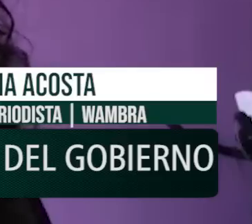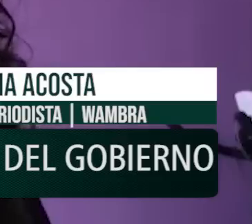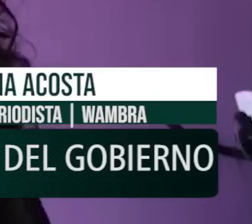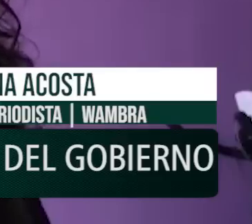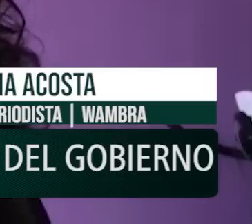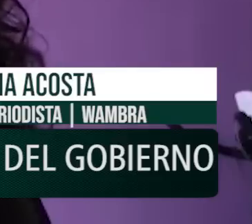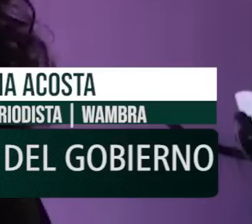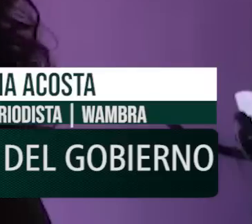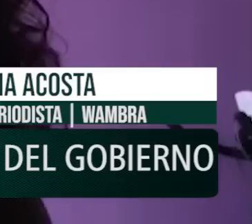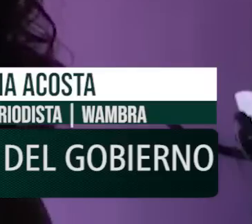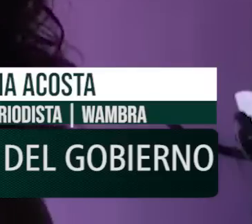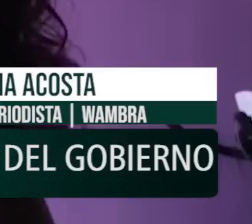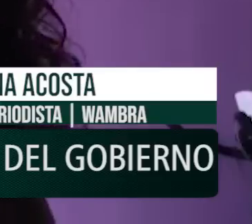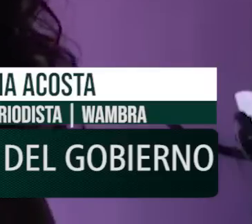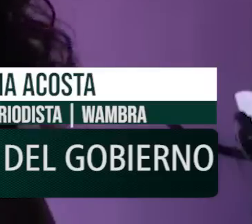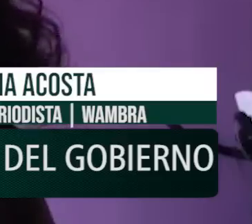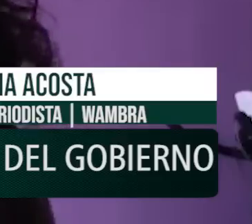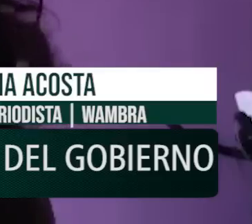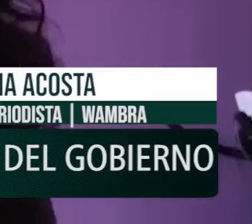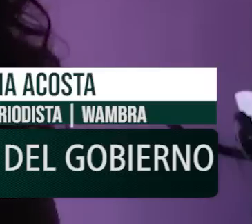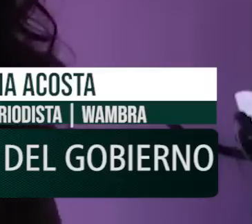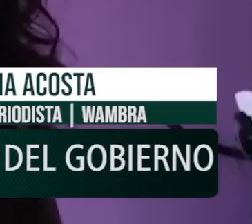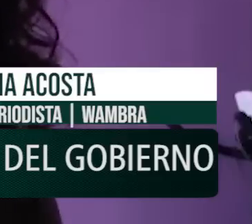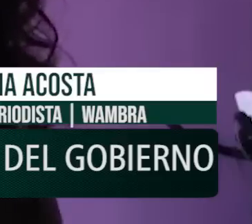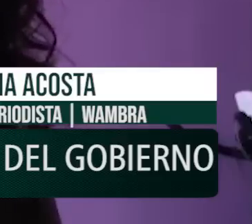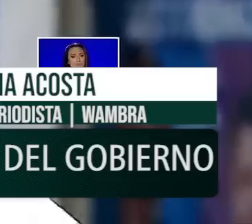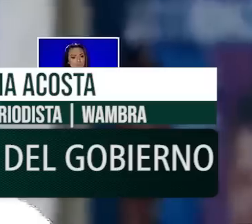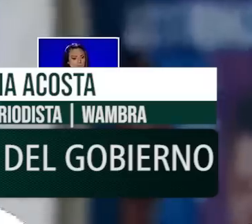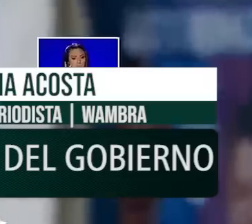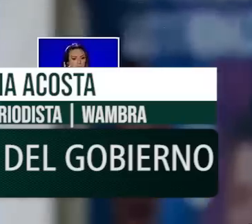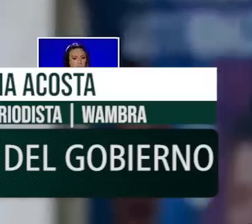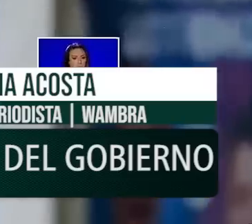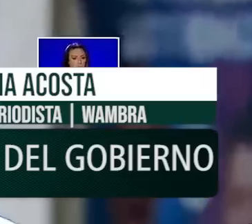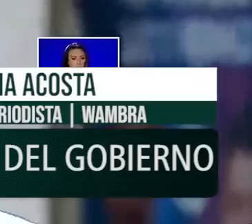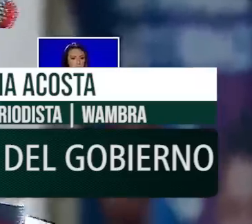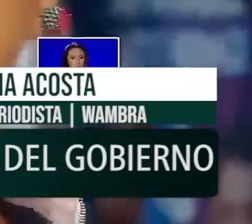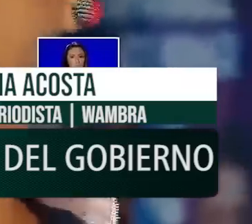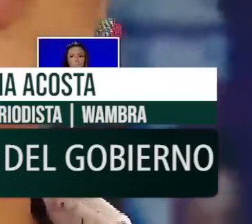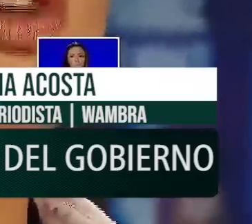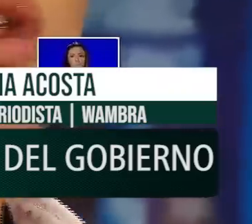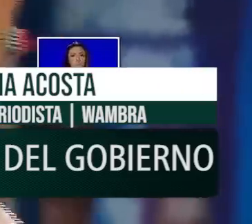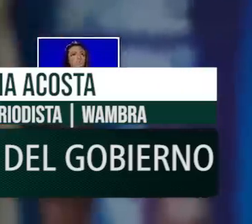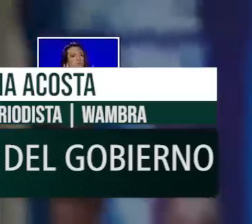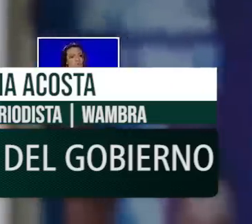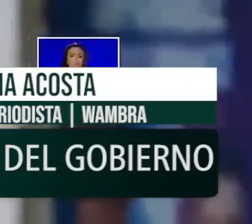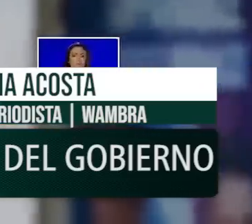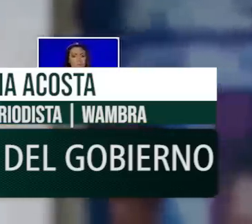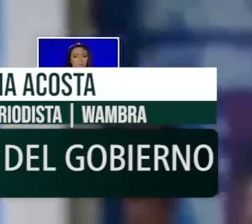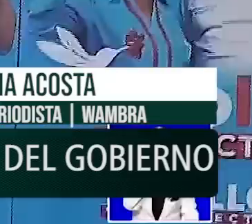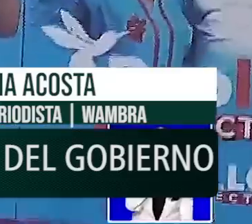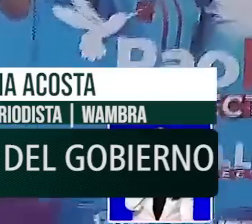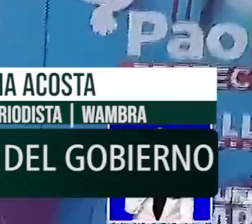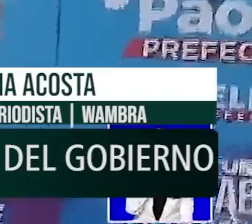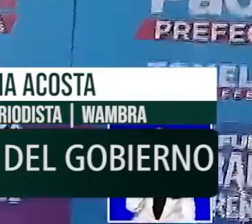social y control social además una consulta popular en el tema de prefecturas que son como las